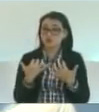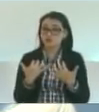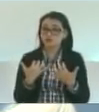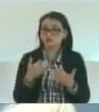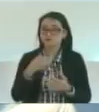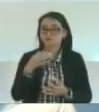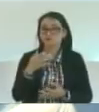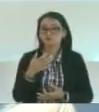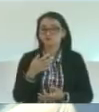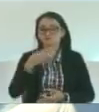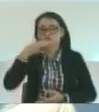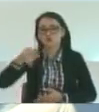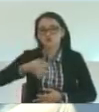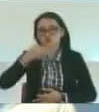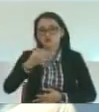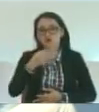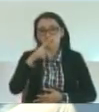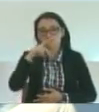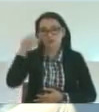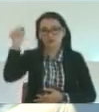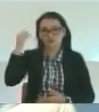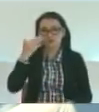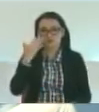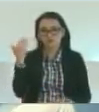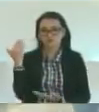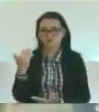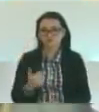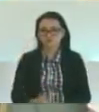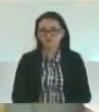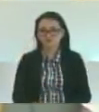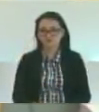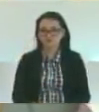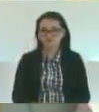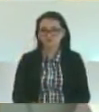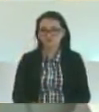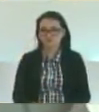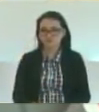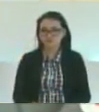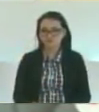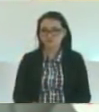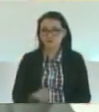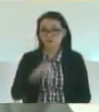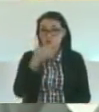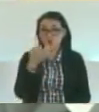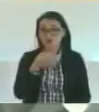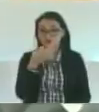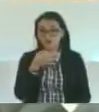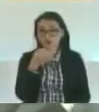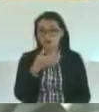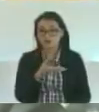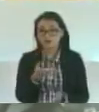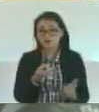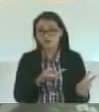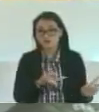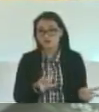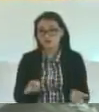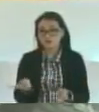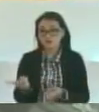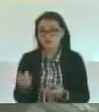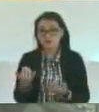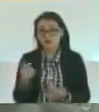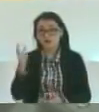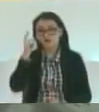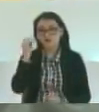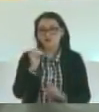el presidente Nicolás Maduro Moros. Bueno, buenas tardes, bienvenidos. Estamos en los días